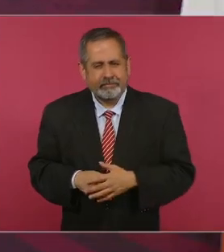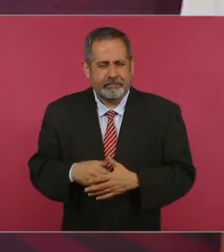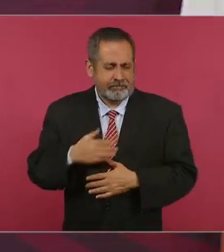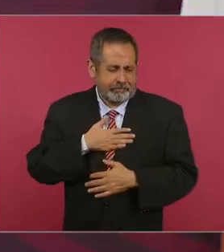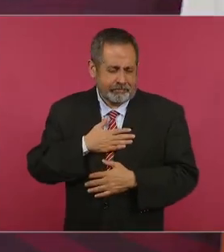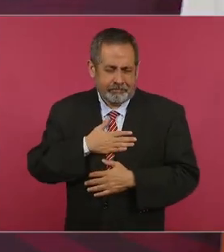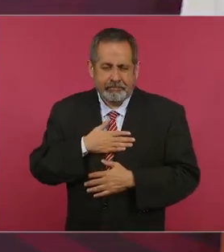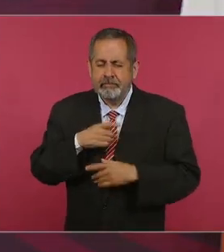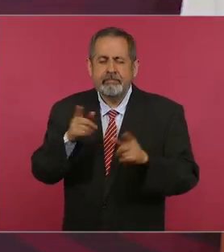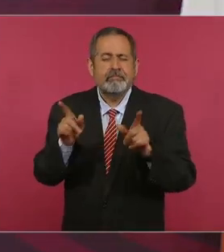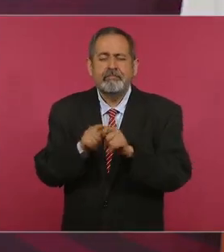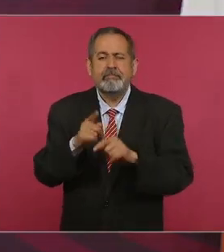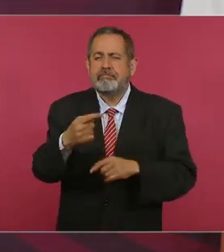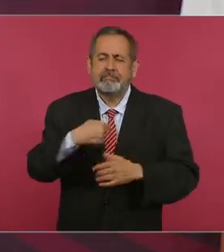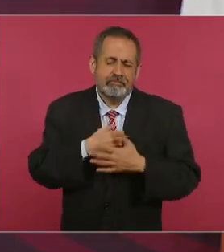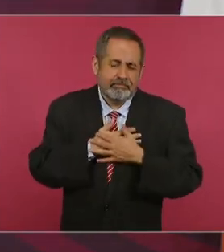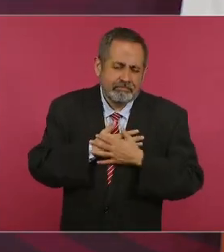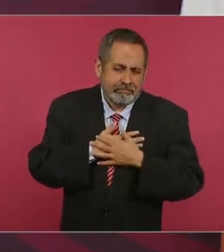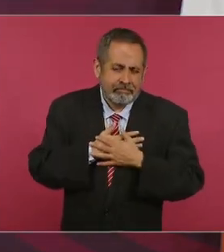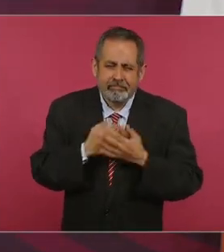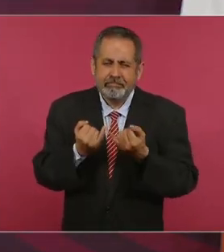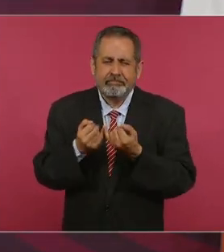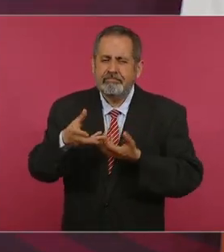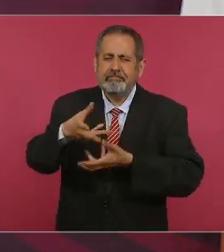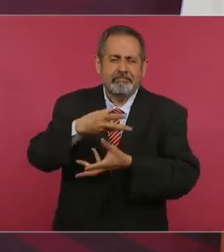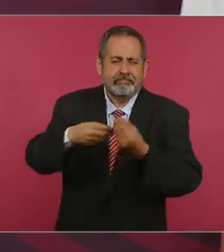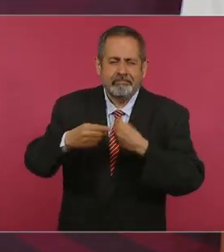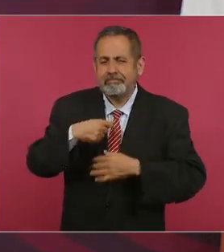cosa amorosa, es recíproco,